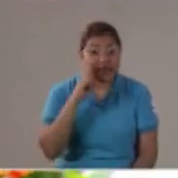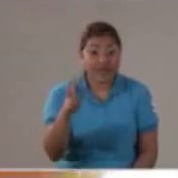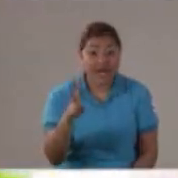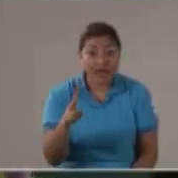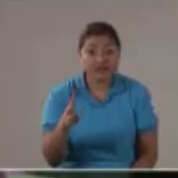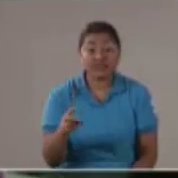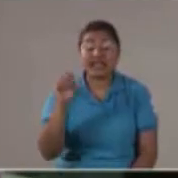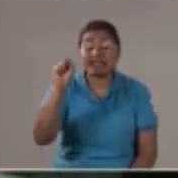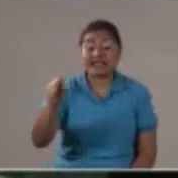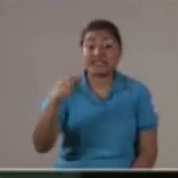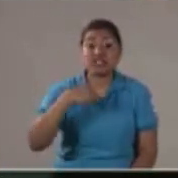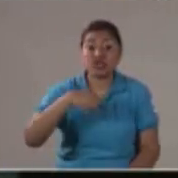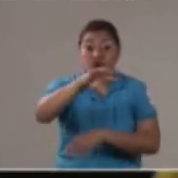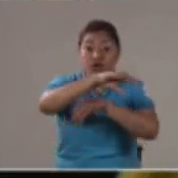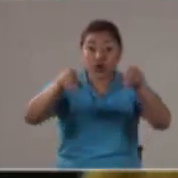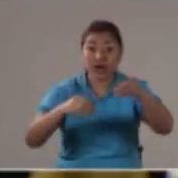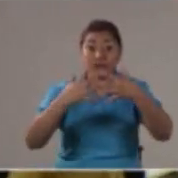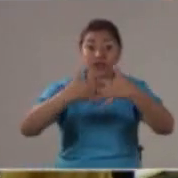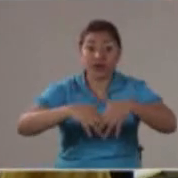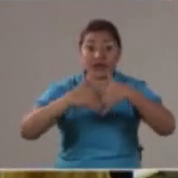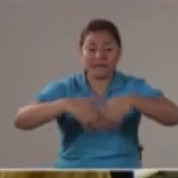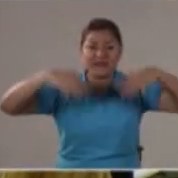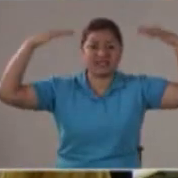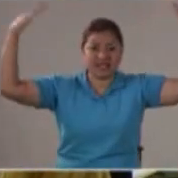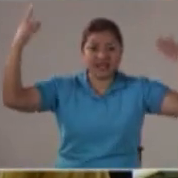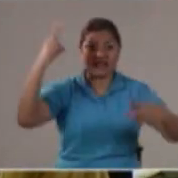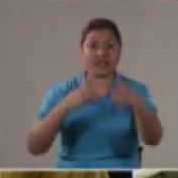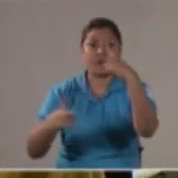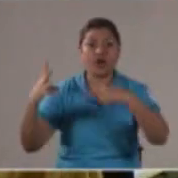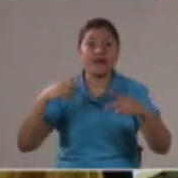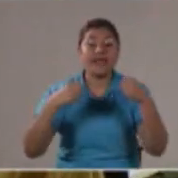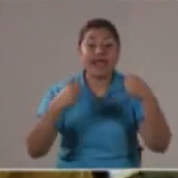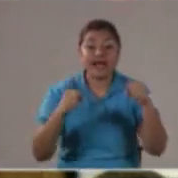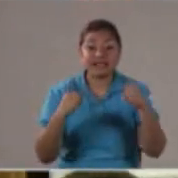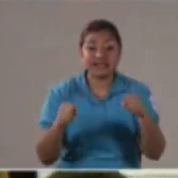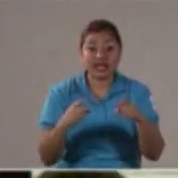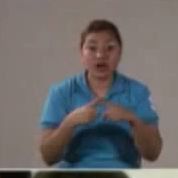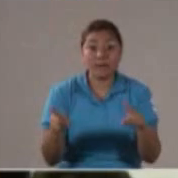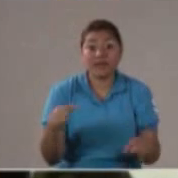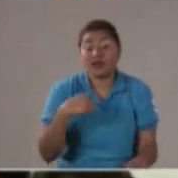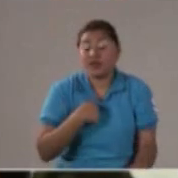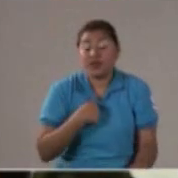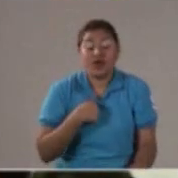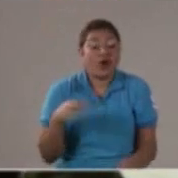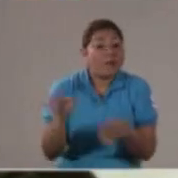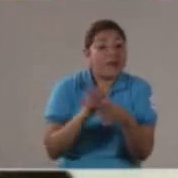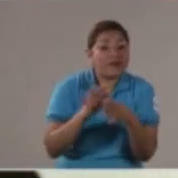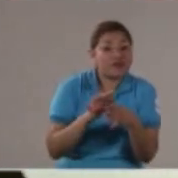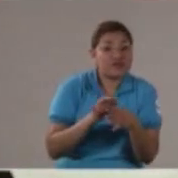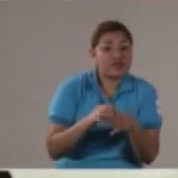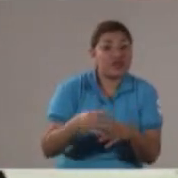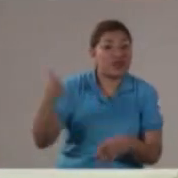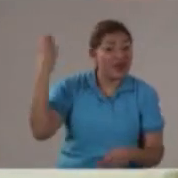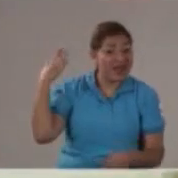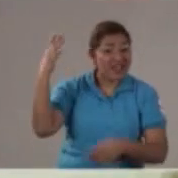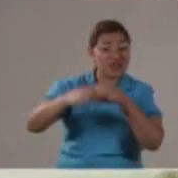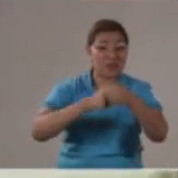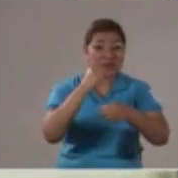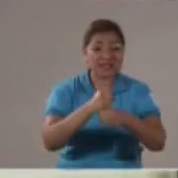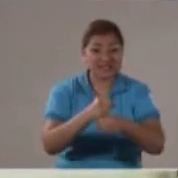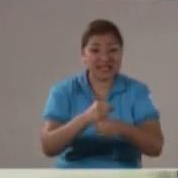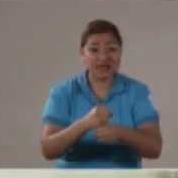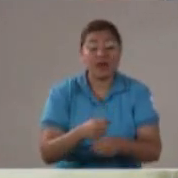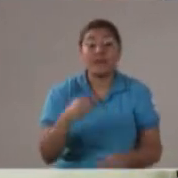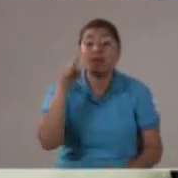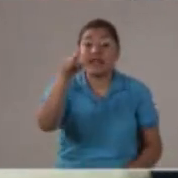te convierto en una empresa gigantesca. Vuelve a hacerlo. Pero es que fracasé el año pasado. Vuelve a hacerlo, porque yo te